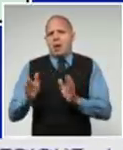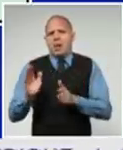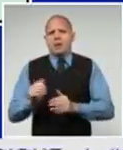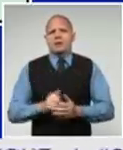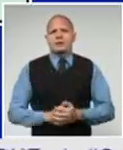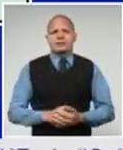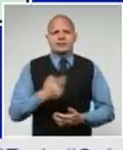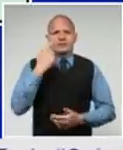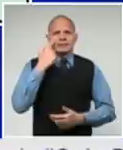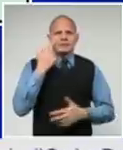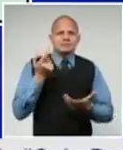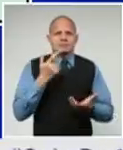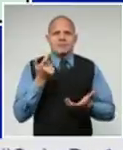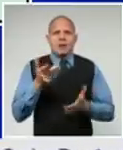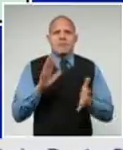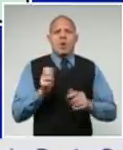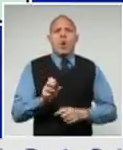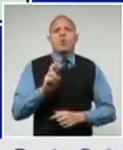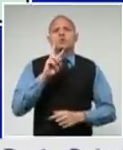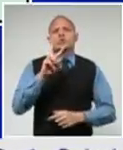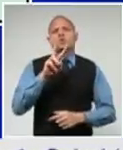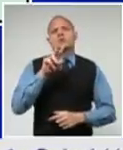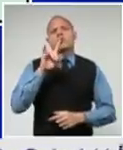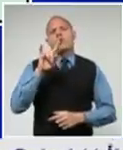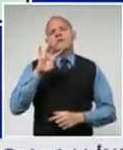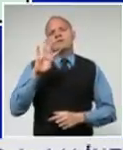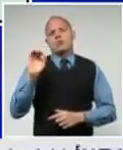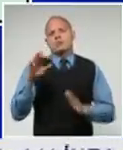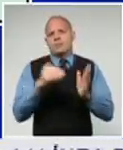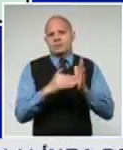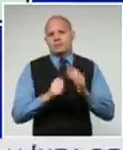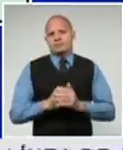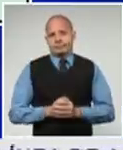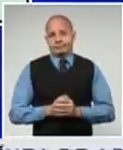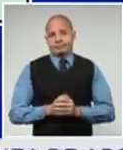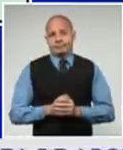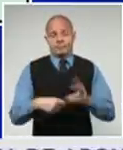fallecidos. La India en segundo lugar, con